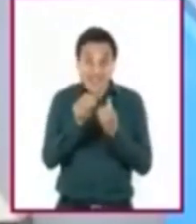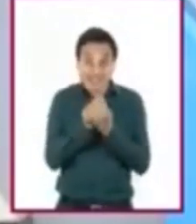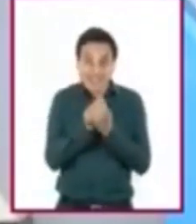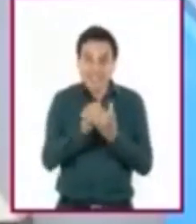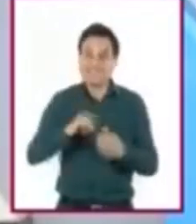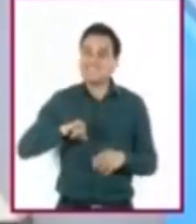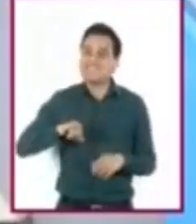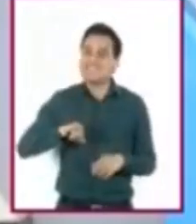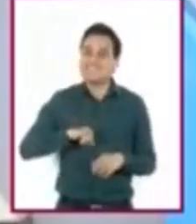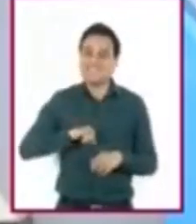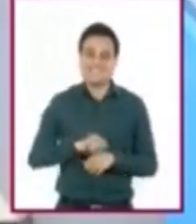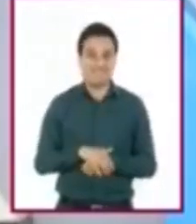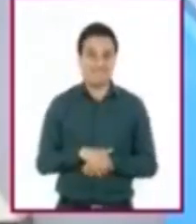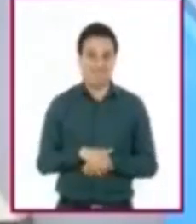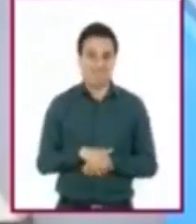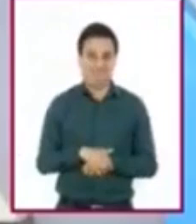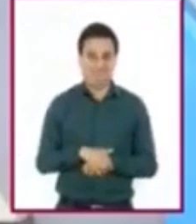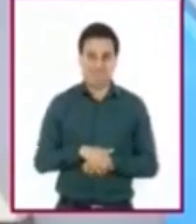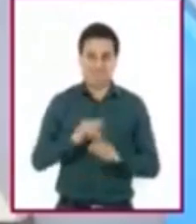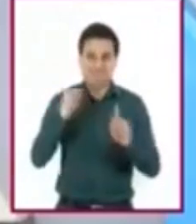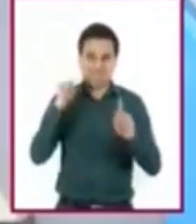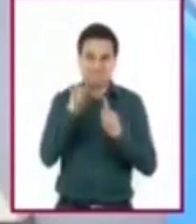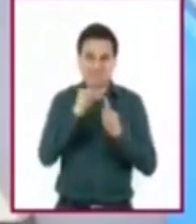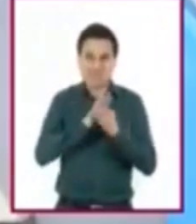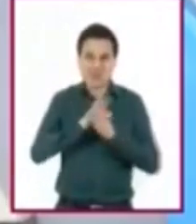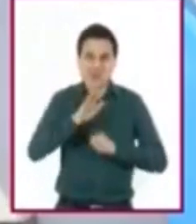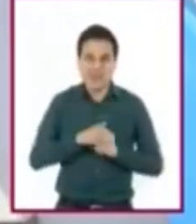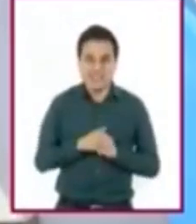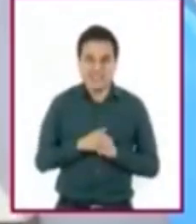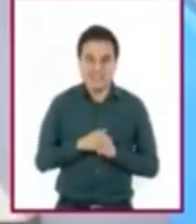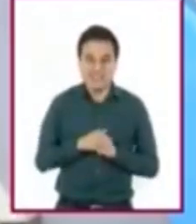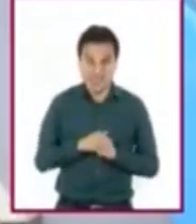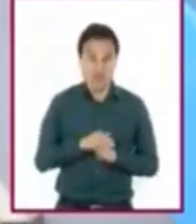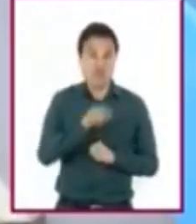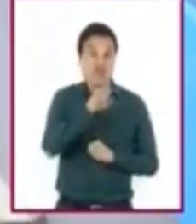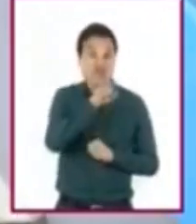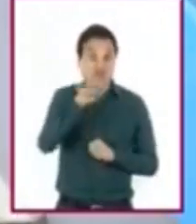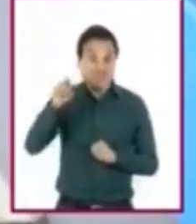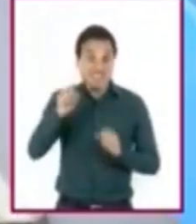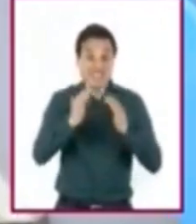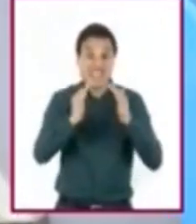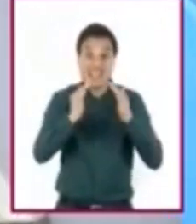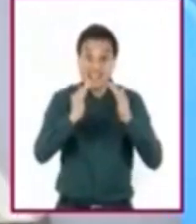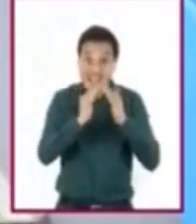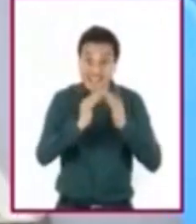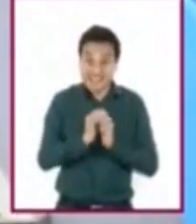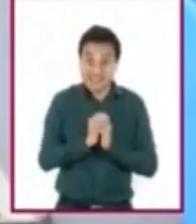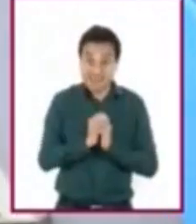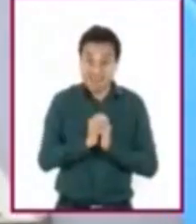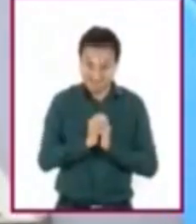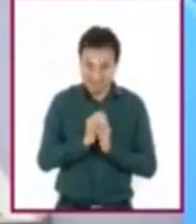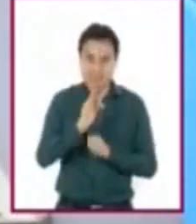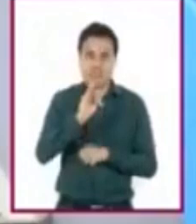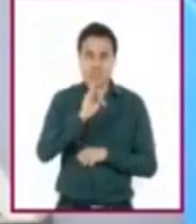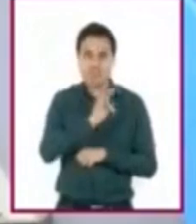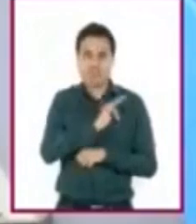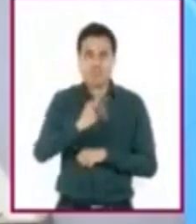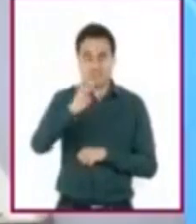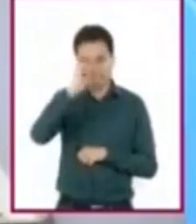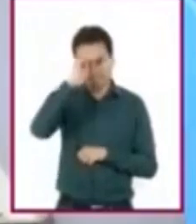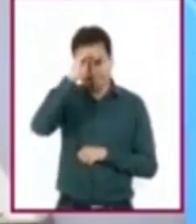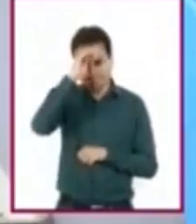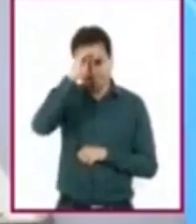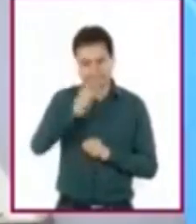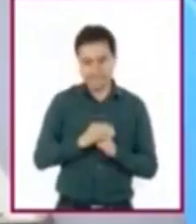interesante, en donde el propósito que buscamos es que ustedes, desde su casa, reflexionen sobre las diversas interpretaciones que